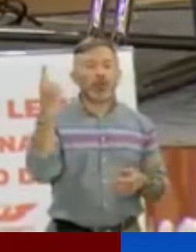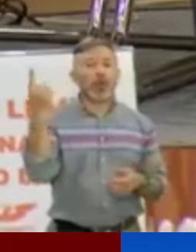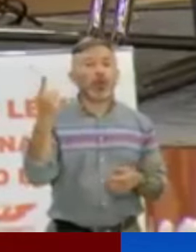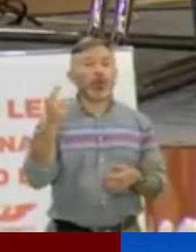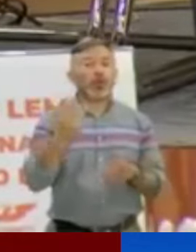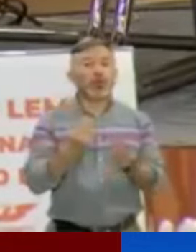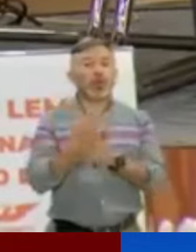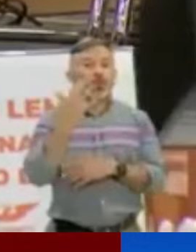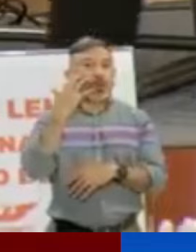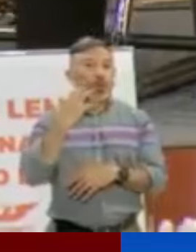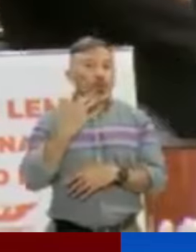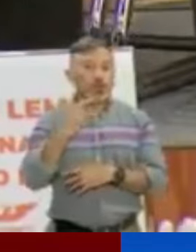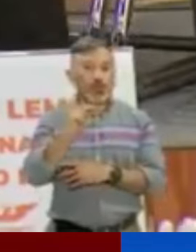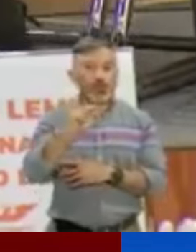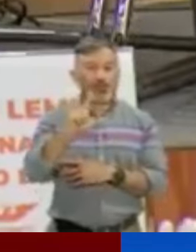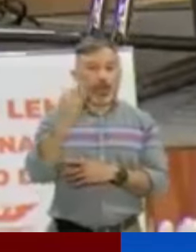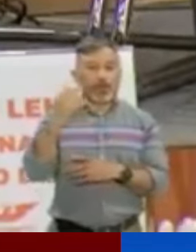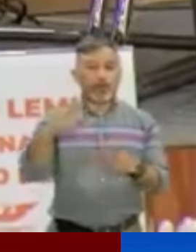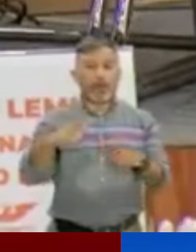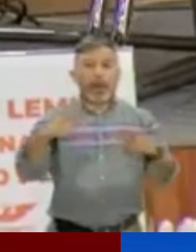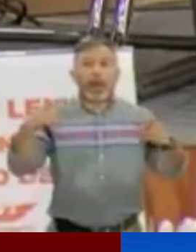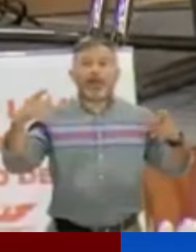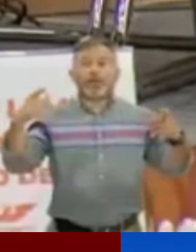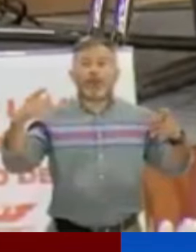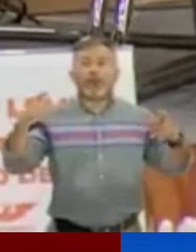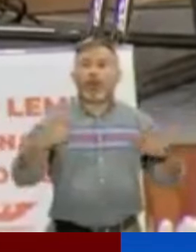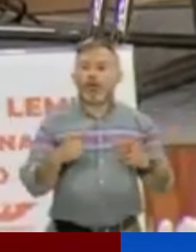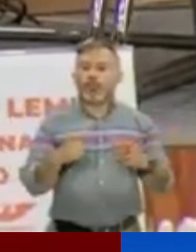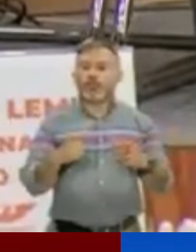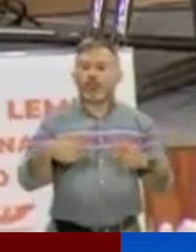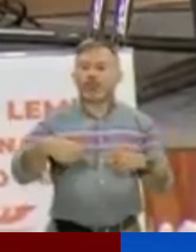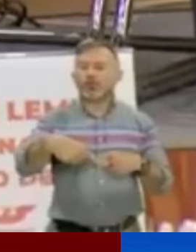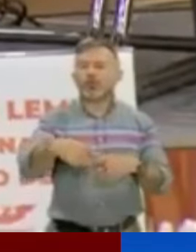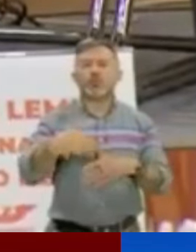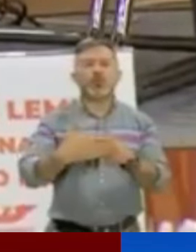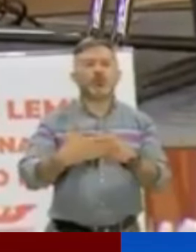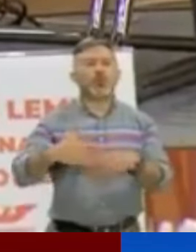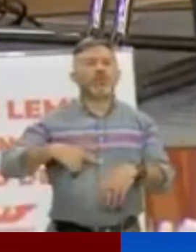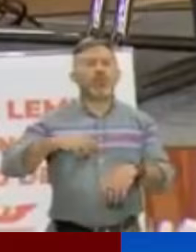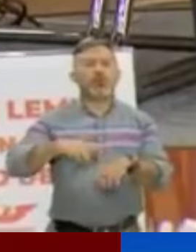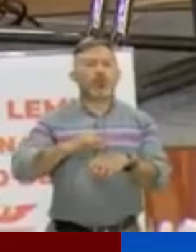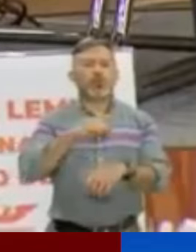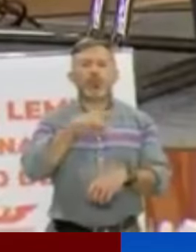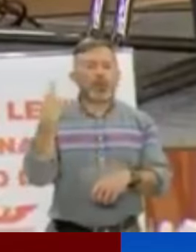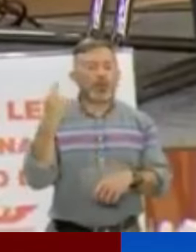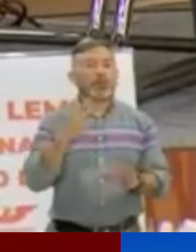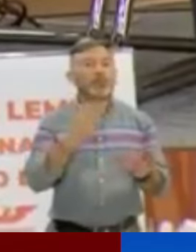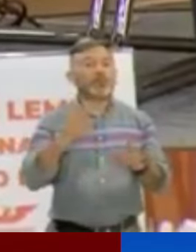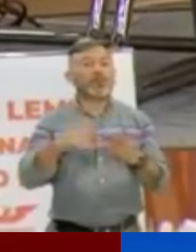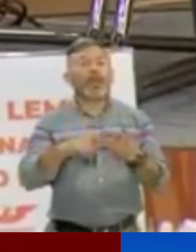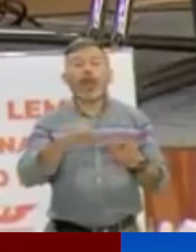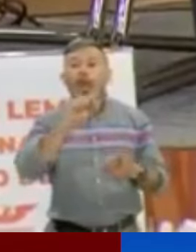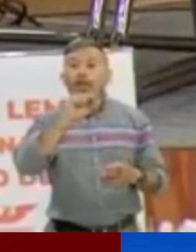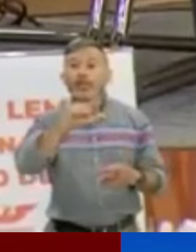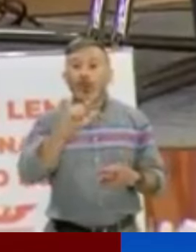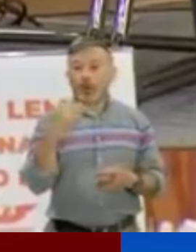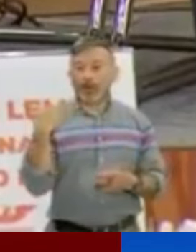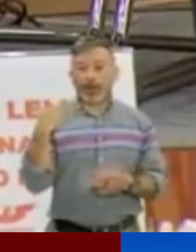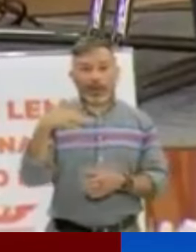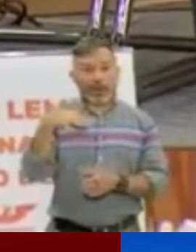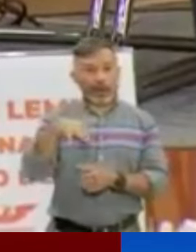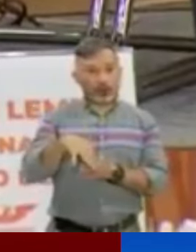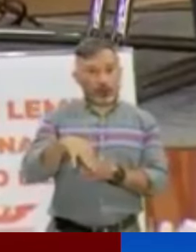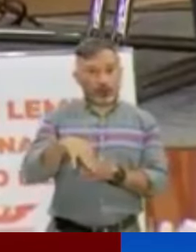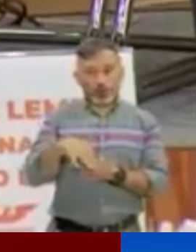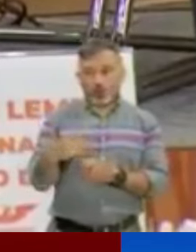gran parte del estado y están próximos a perder la gubernatura. Y Jalisco, en la última elección, solo ganaron un